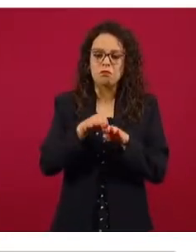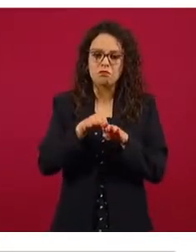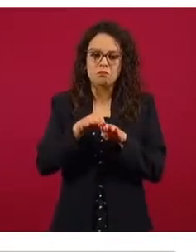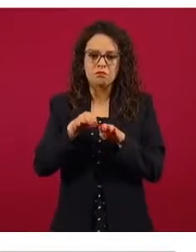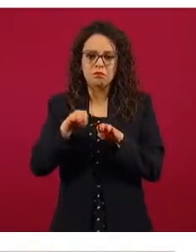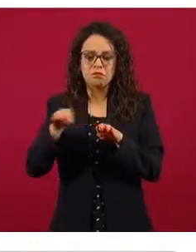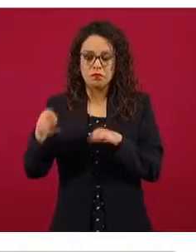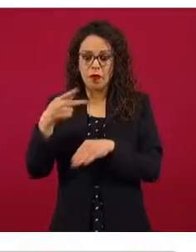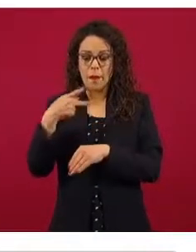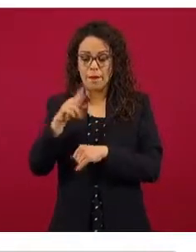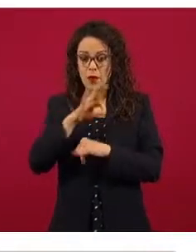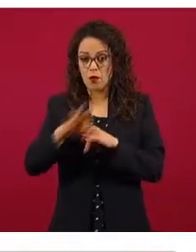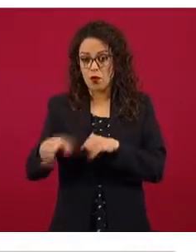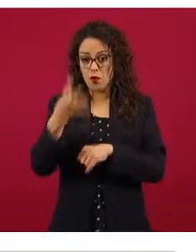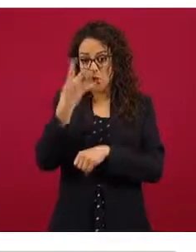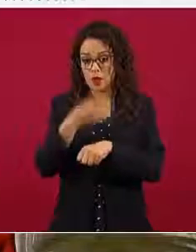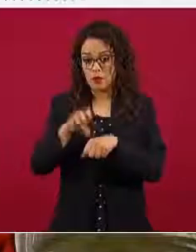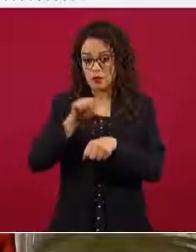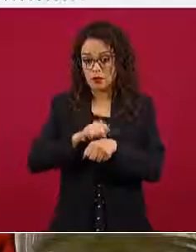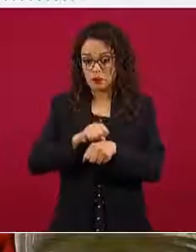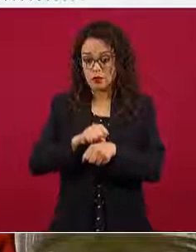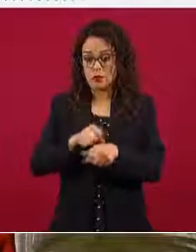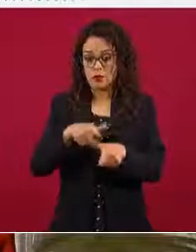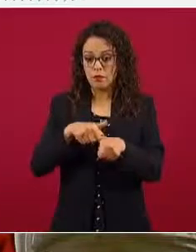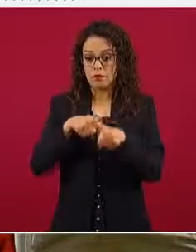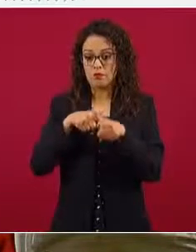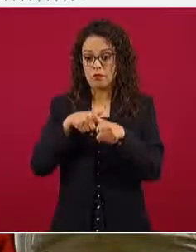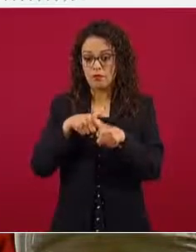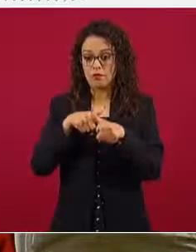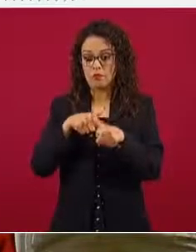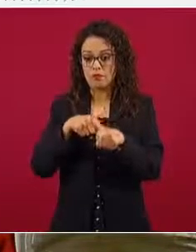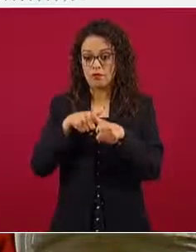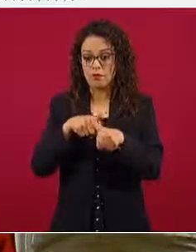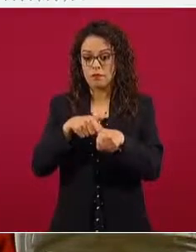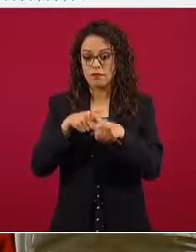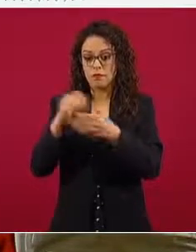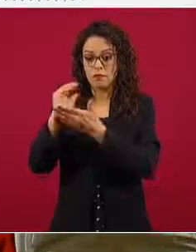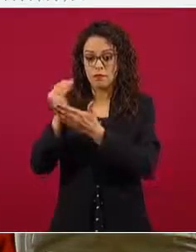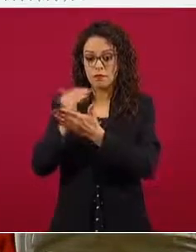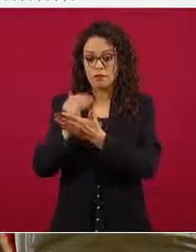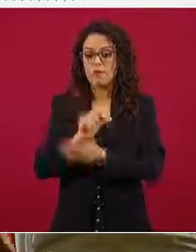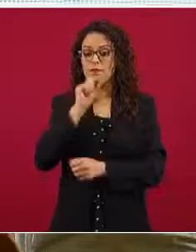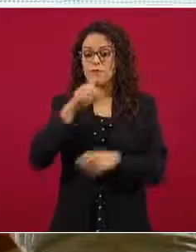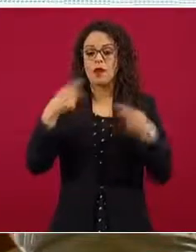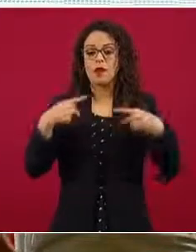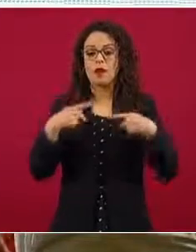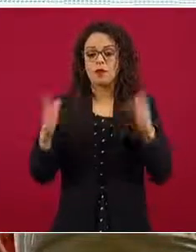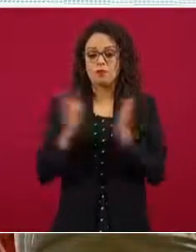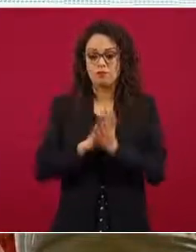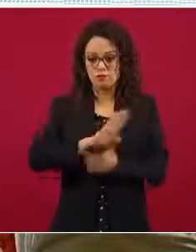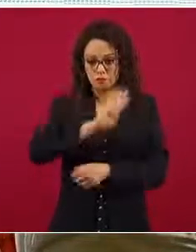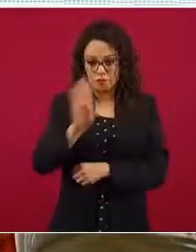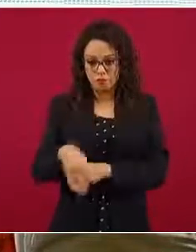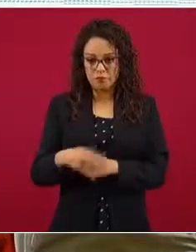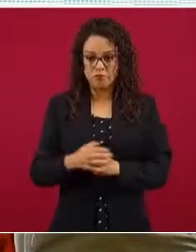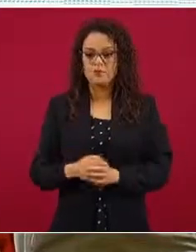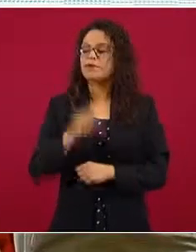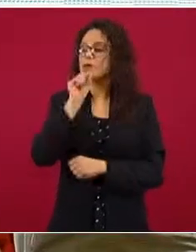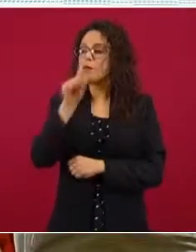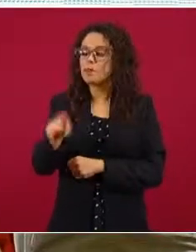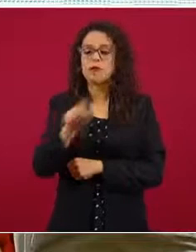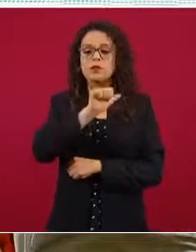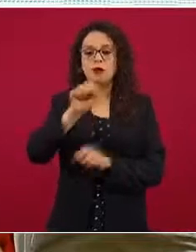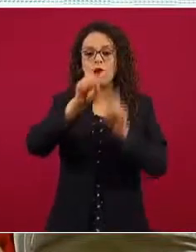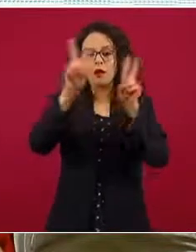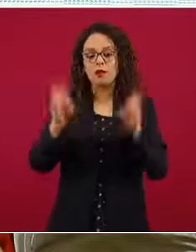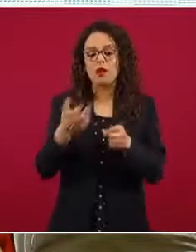las últimas 4 semanas consecutivas de reducción, lo mismo la mortalidad, lo siguiente, lo mismo la